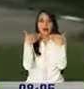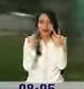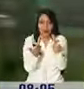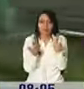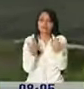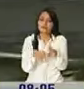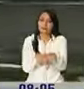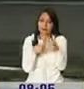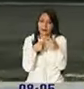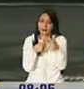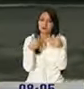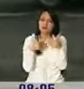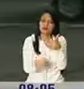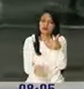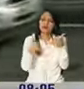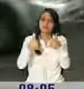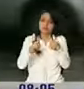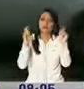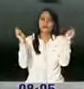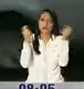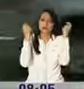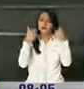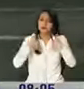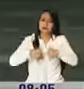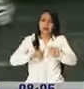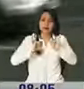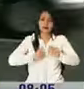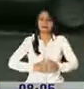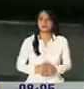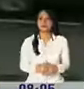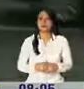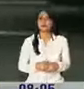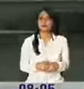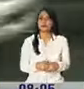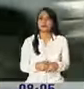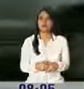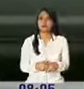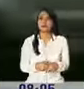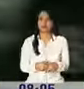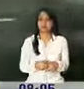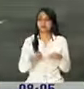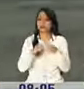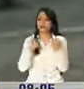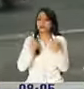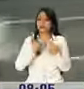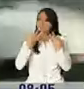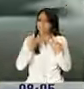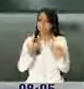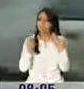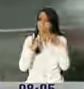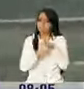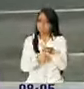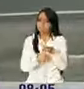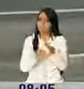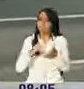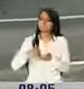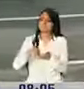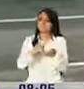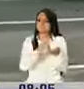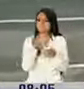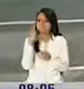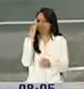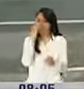en marcha, pues, y seguir con la continuidad de Fundación Cecilia Rivadeneira. Generar sociedades justas, inclusivas y solidarias,